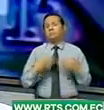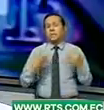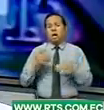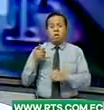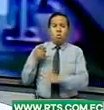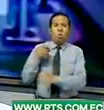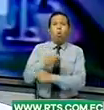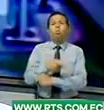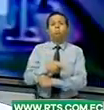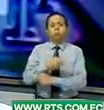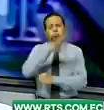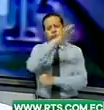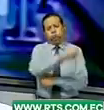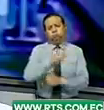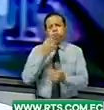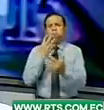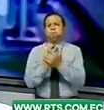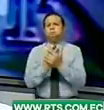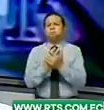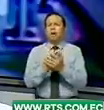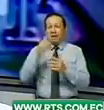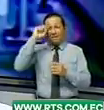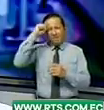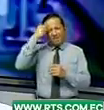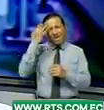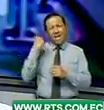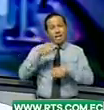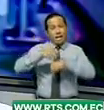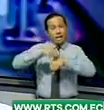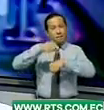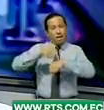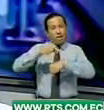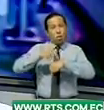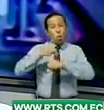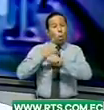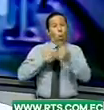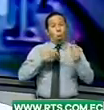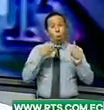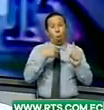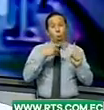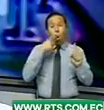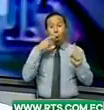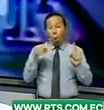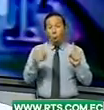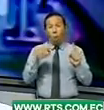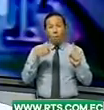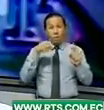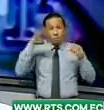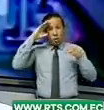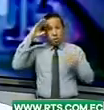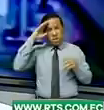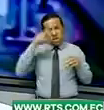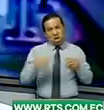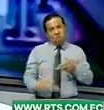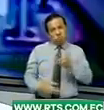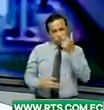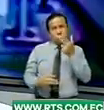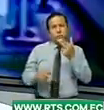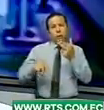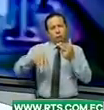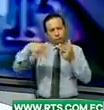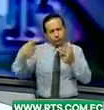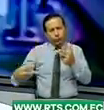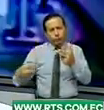al atacante del policía Josué Mero, hecho ocurrido en Quevedo, provincia de Los Ríos. La defensa del detenido buscaría que sea valorado